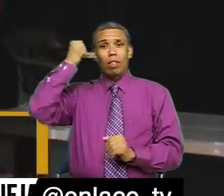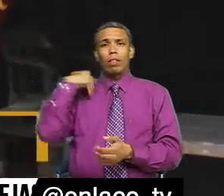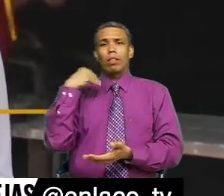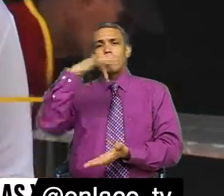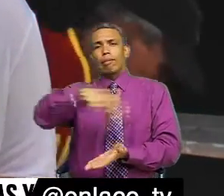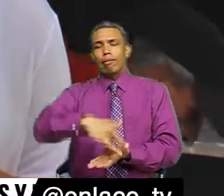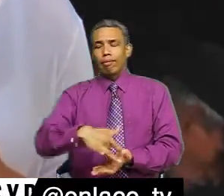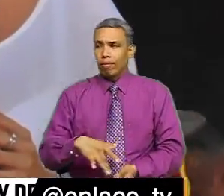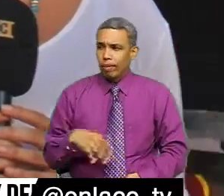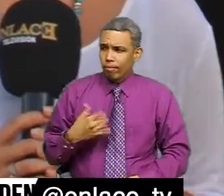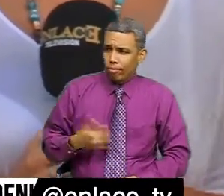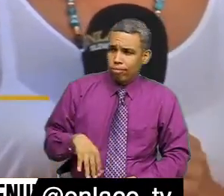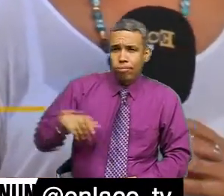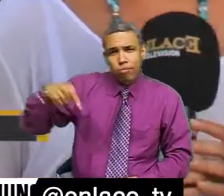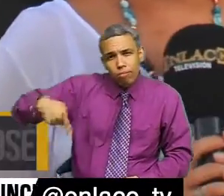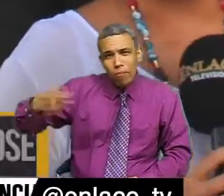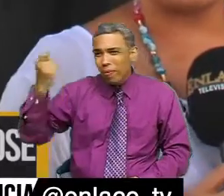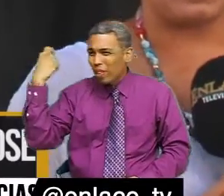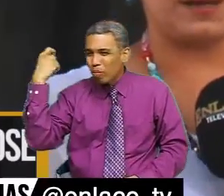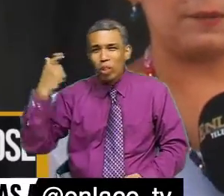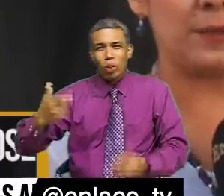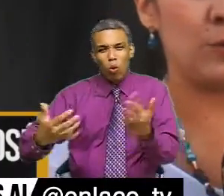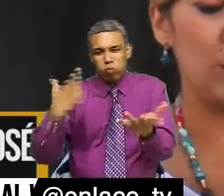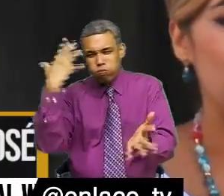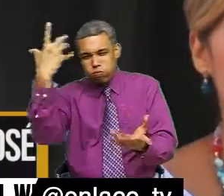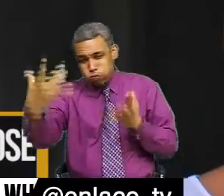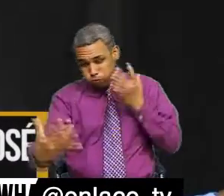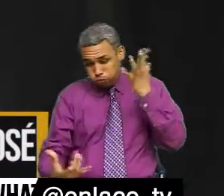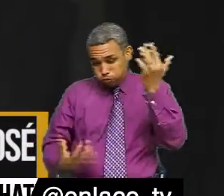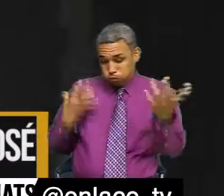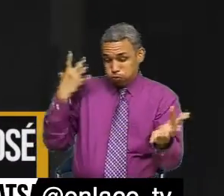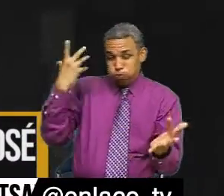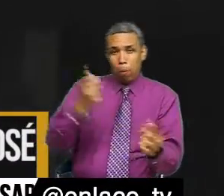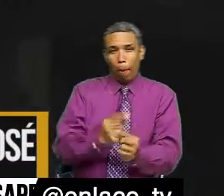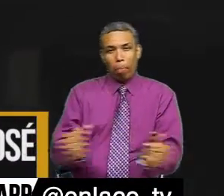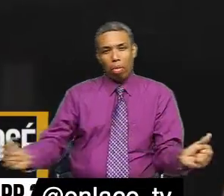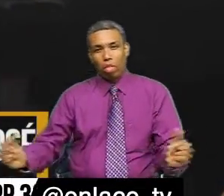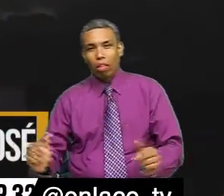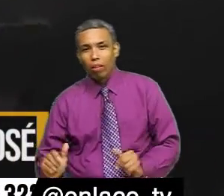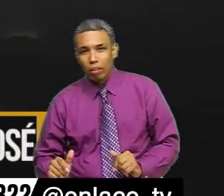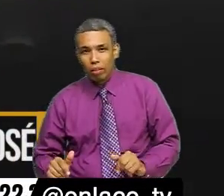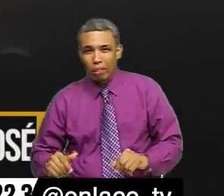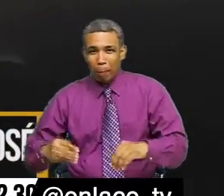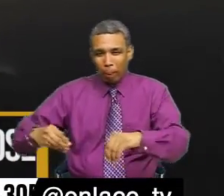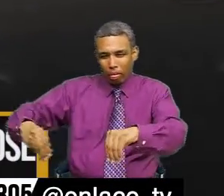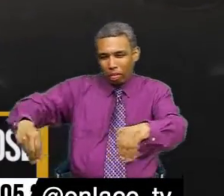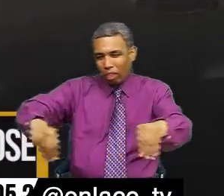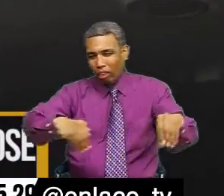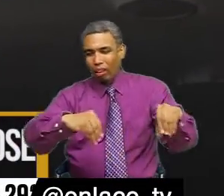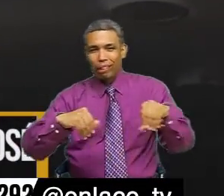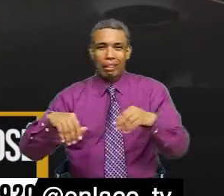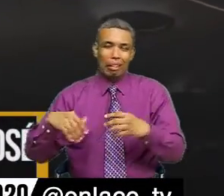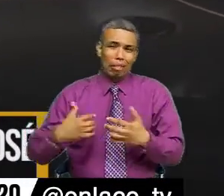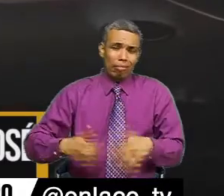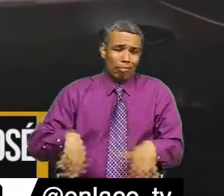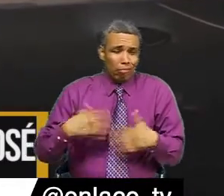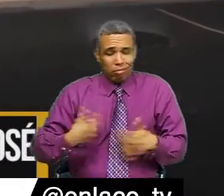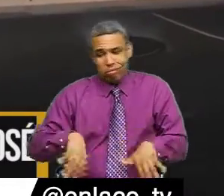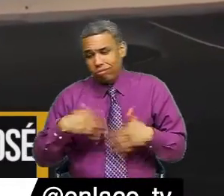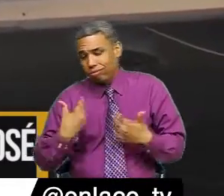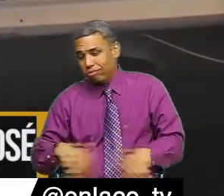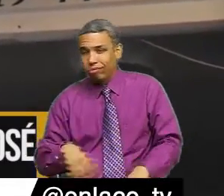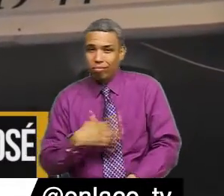el recuerdo de la comunidad de Barranca Bermeja, pero en un lamentable recuerdo. Sigue siendo esta una muy mala noticia que hemos